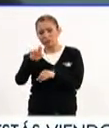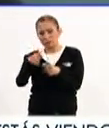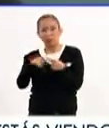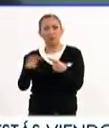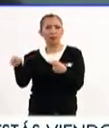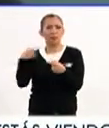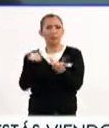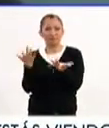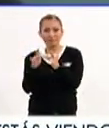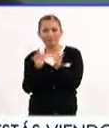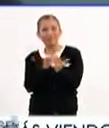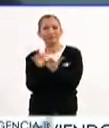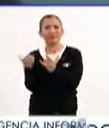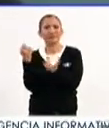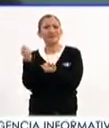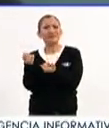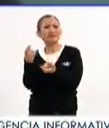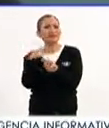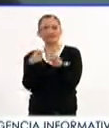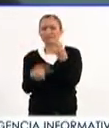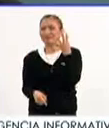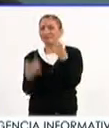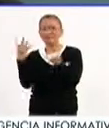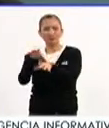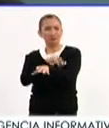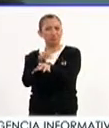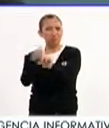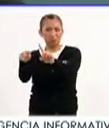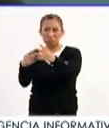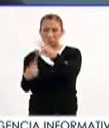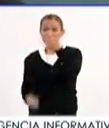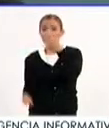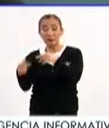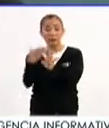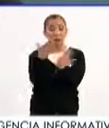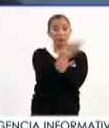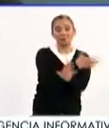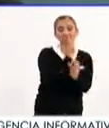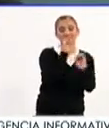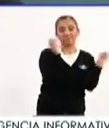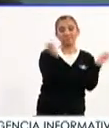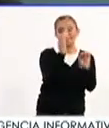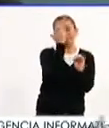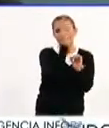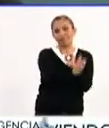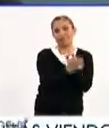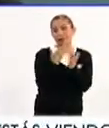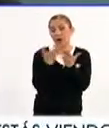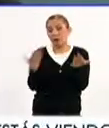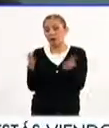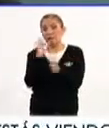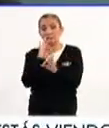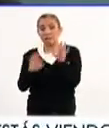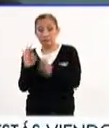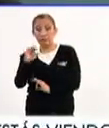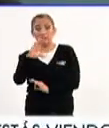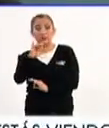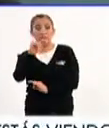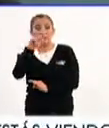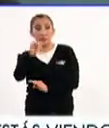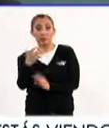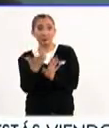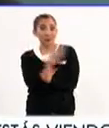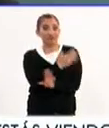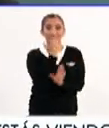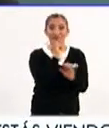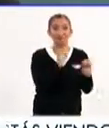las interacciones nucleares y una serie de interacciones adicionales que en aquellas épocas no existían. Se tiene toda la física cuántica, que en